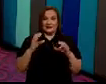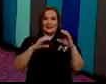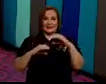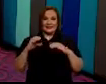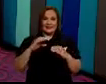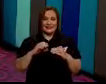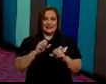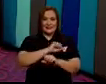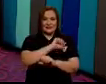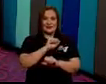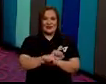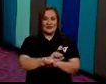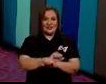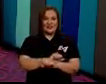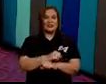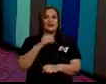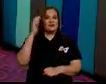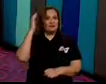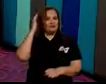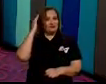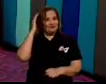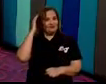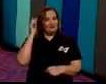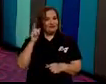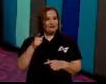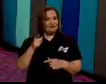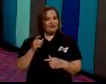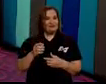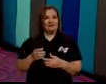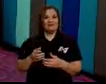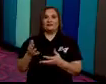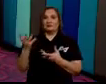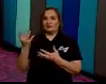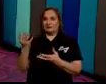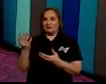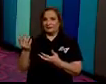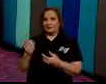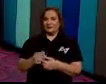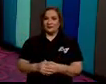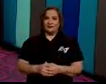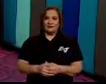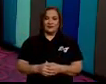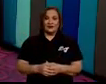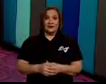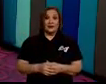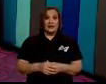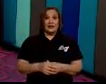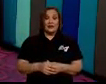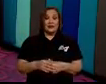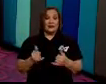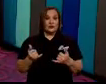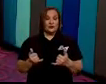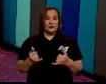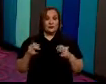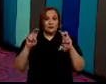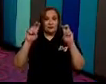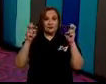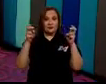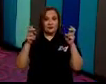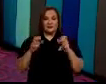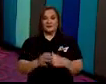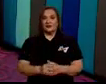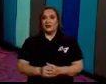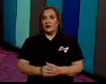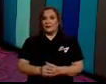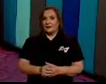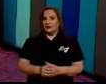esperándola porque ya comenzamos a hablar sobre aquellos temas que tienen que ver específicamente